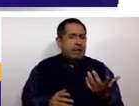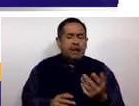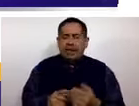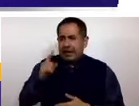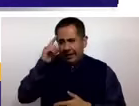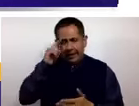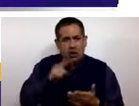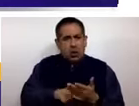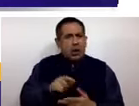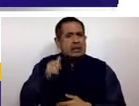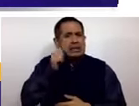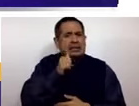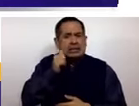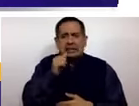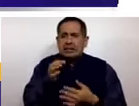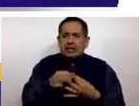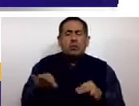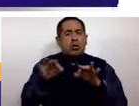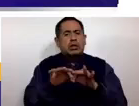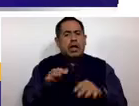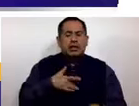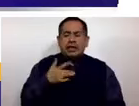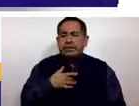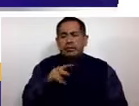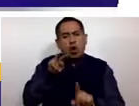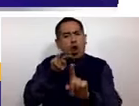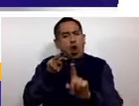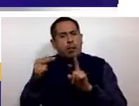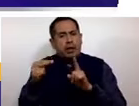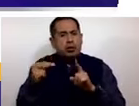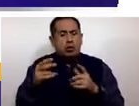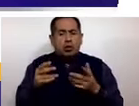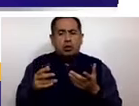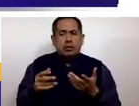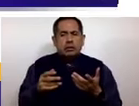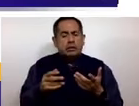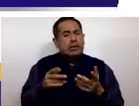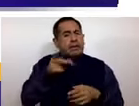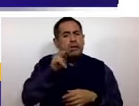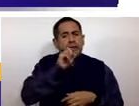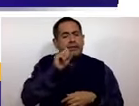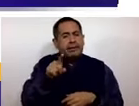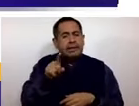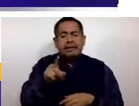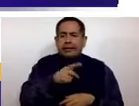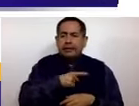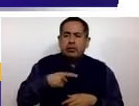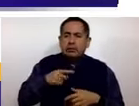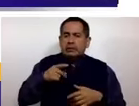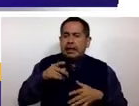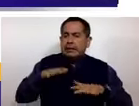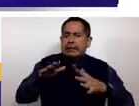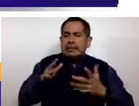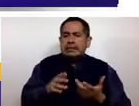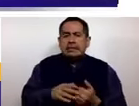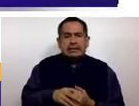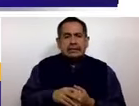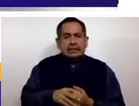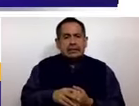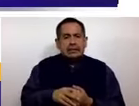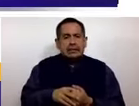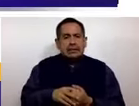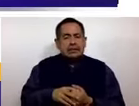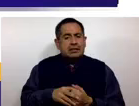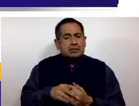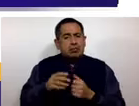como esta sensación de objetividad, ¿no? Absoluta, pero eso también creo que a veces tiene una carga muy